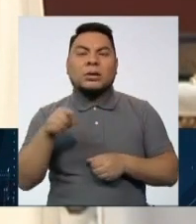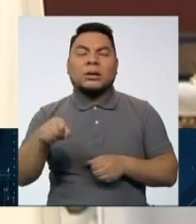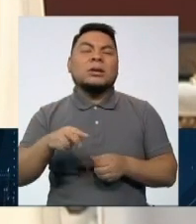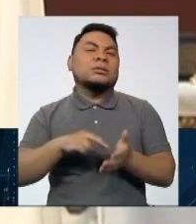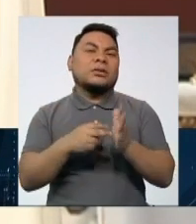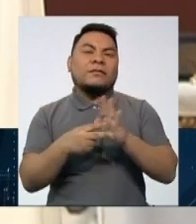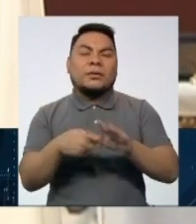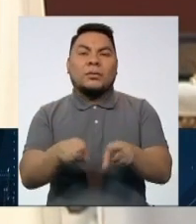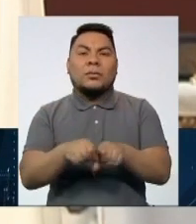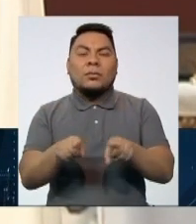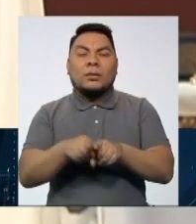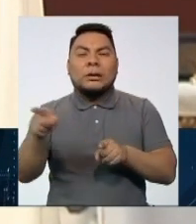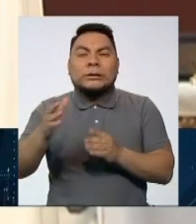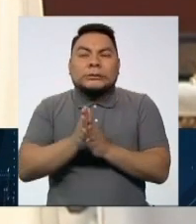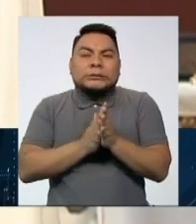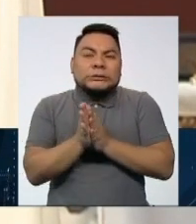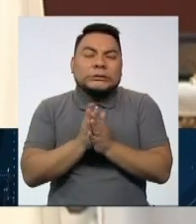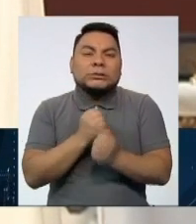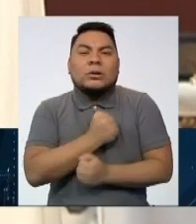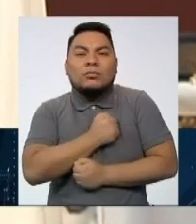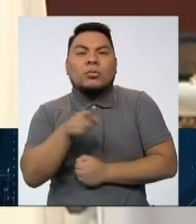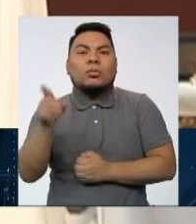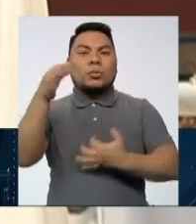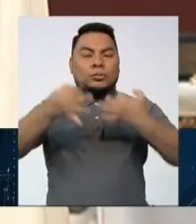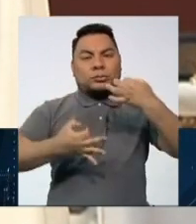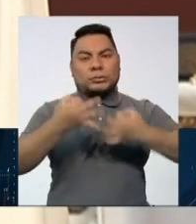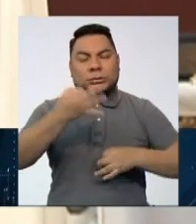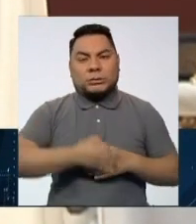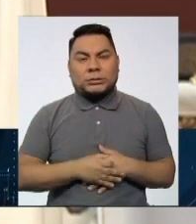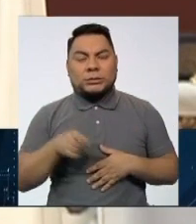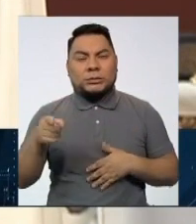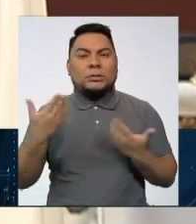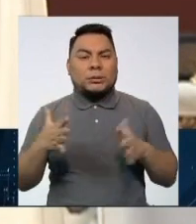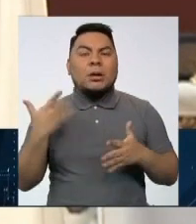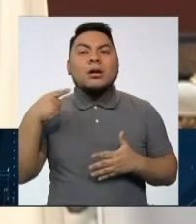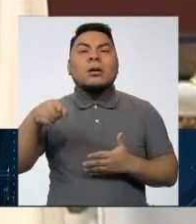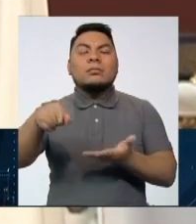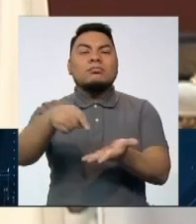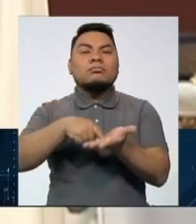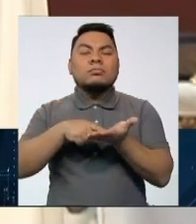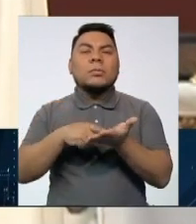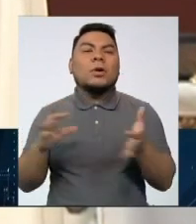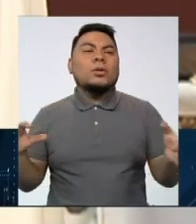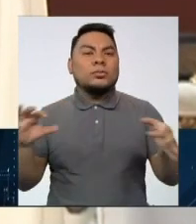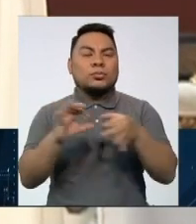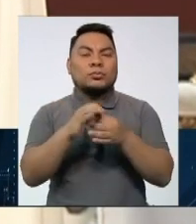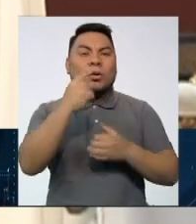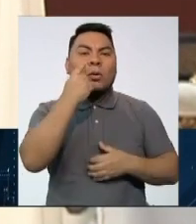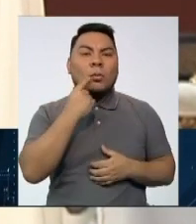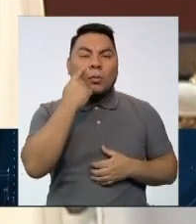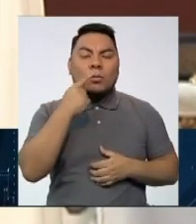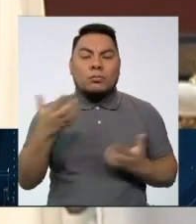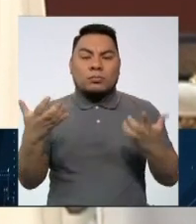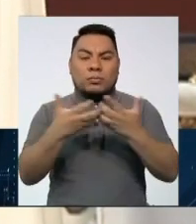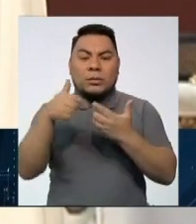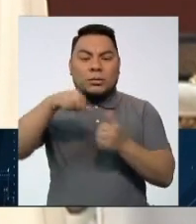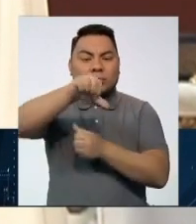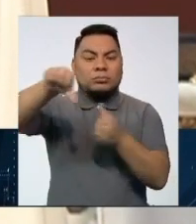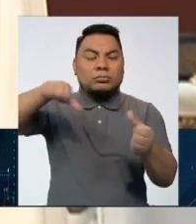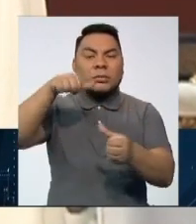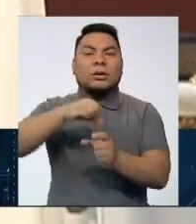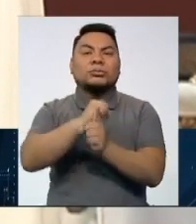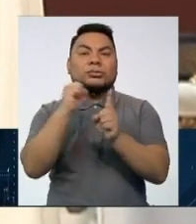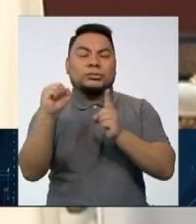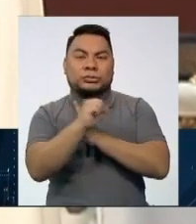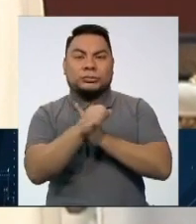traduce en un interés apasionado por la justicia que ha de ordenar las relaciones de los hombres en la sociedad